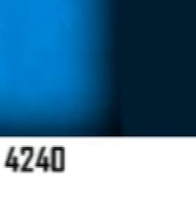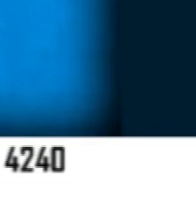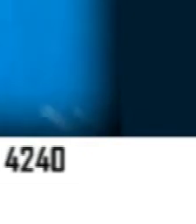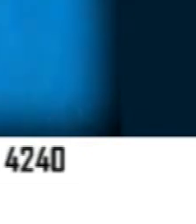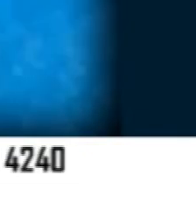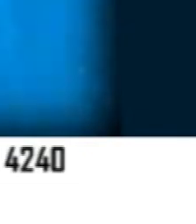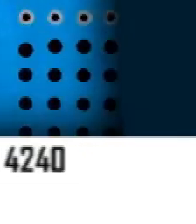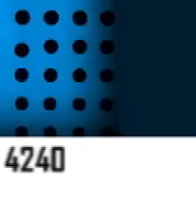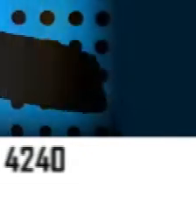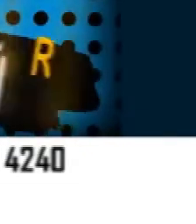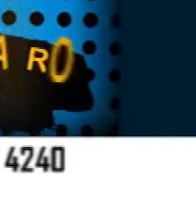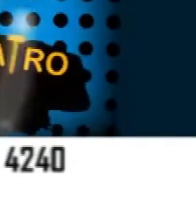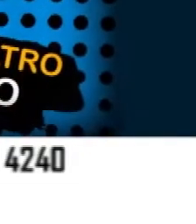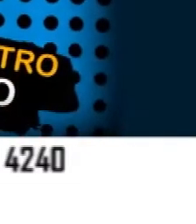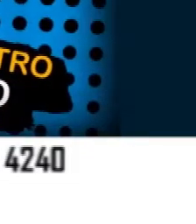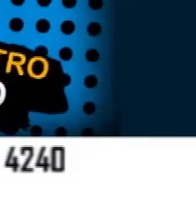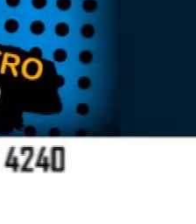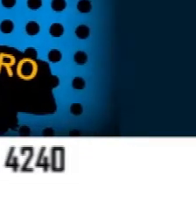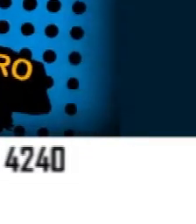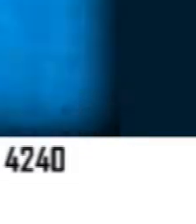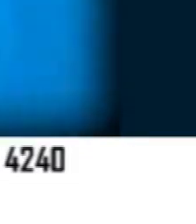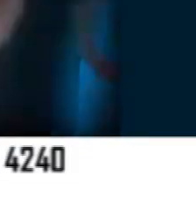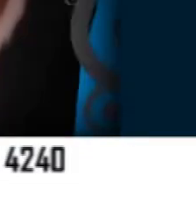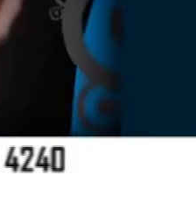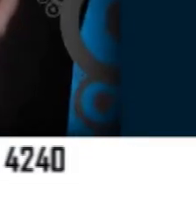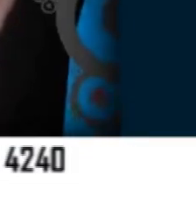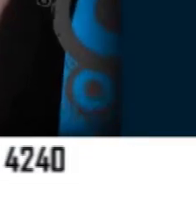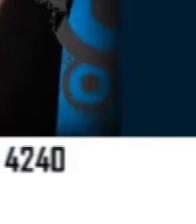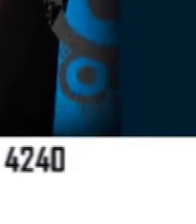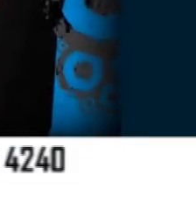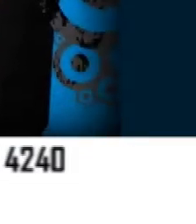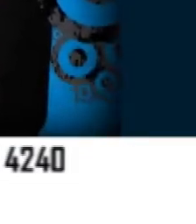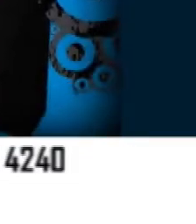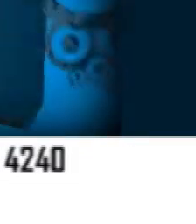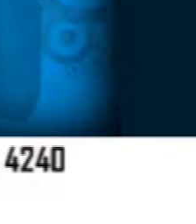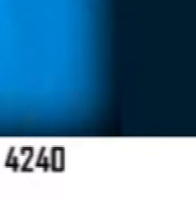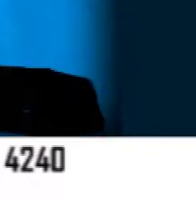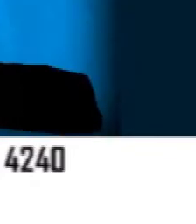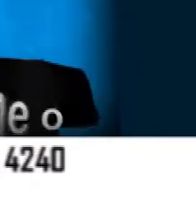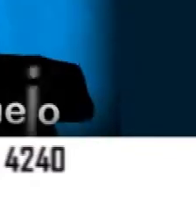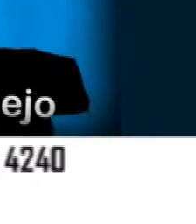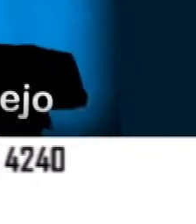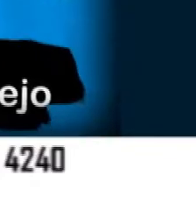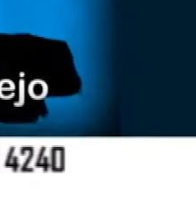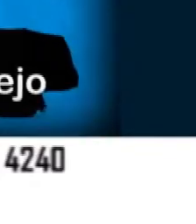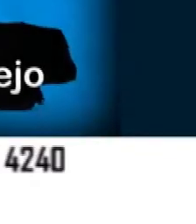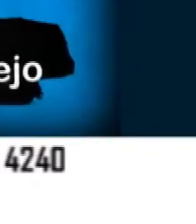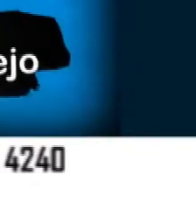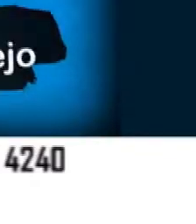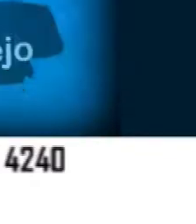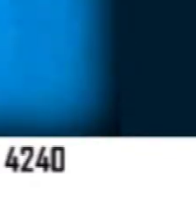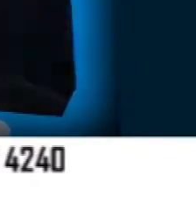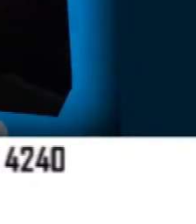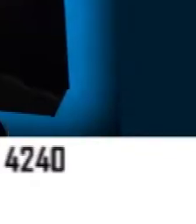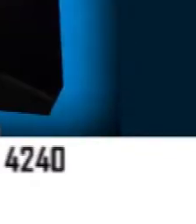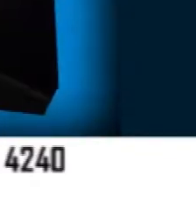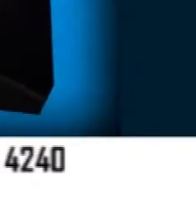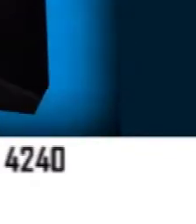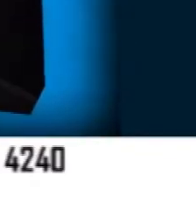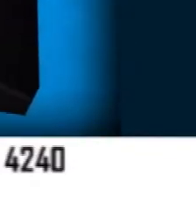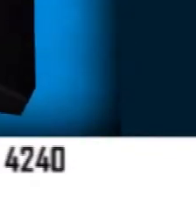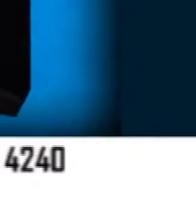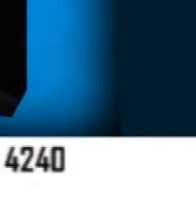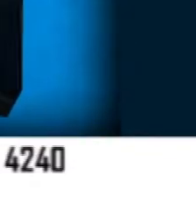Barranqueño 2017 en la Escuela de Teatro Las Tablas. Este 15 y 16 de junio disfruta de la obra Un